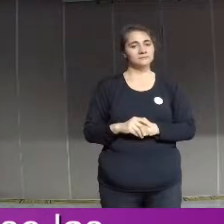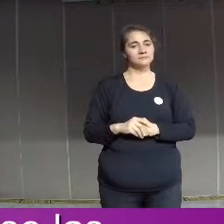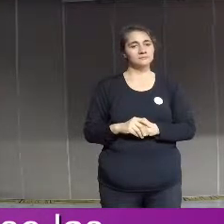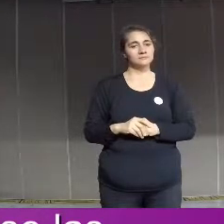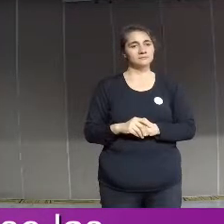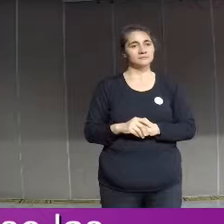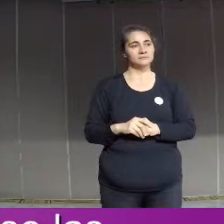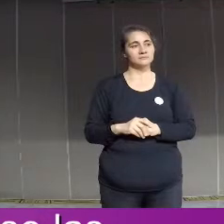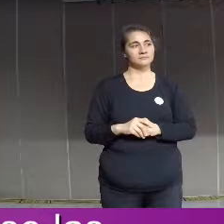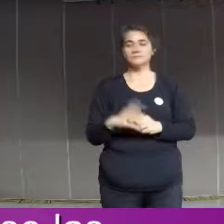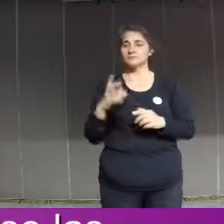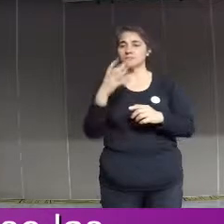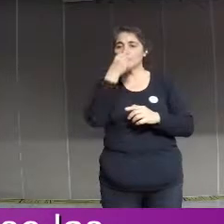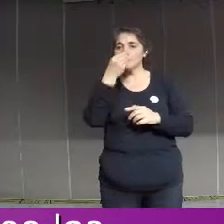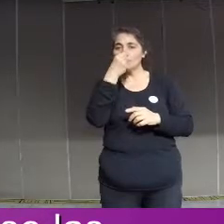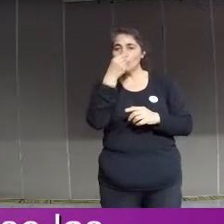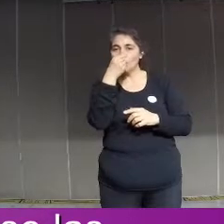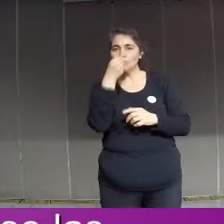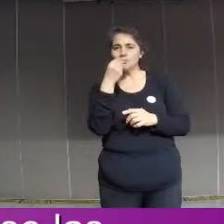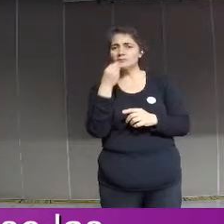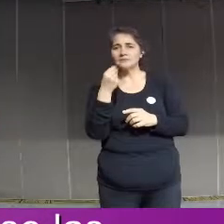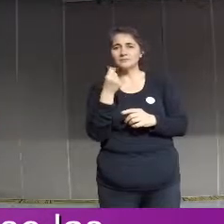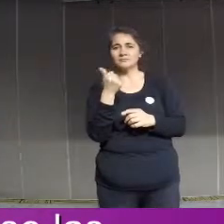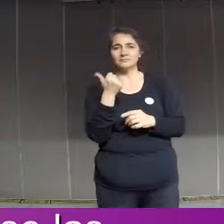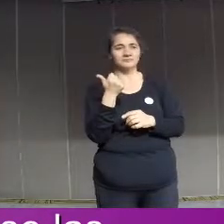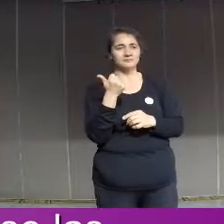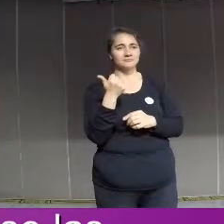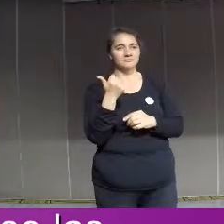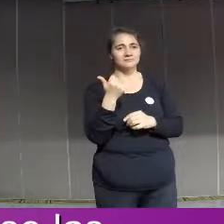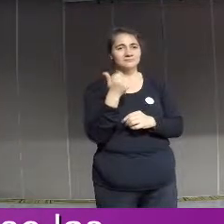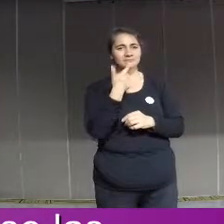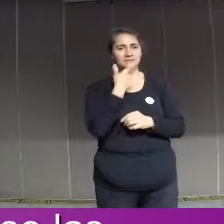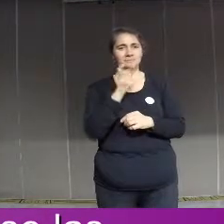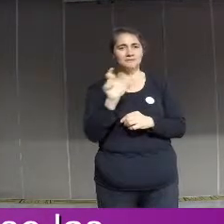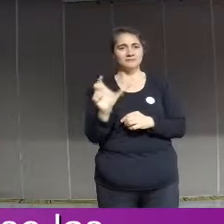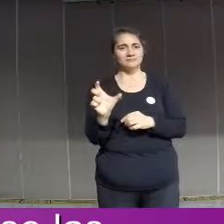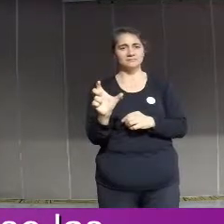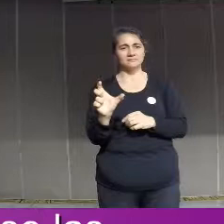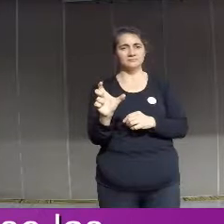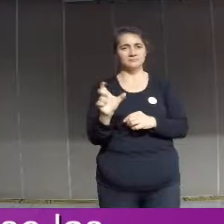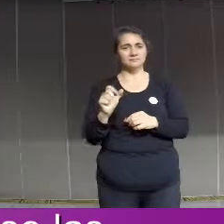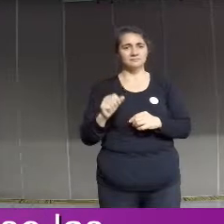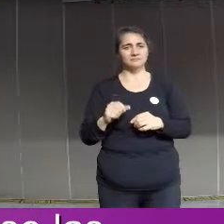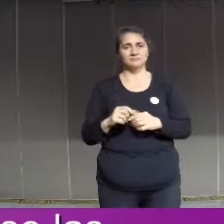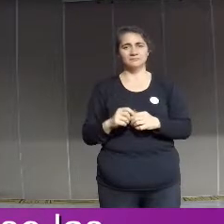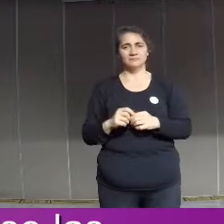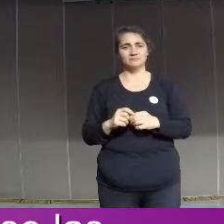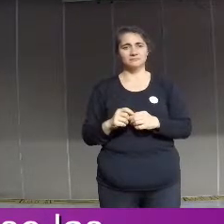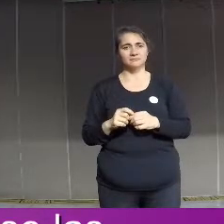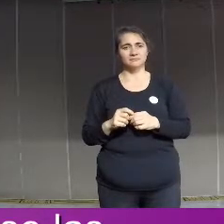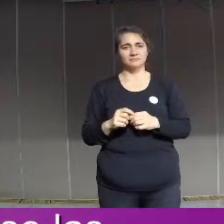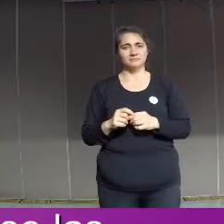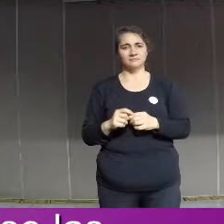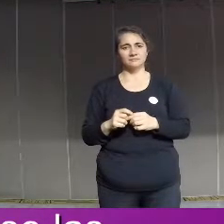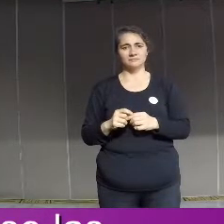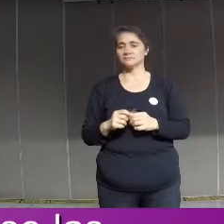depresión mucosa que se encuentra entre la base de la lengua y la epiglotis, ¿sí? Y la glotis. Entonces, ahí